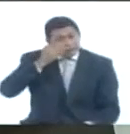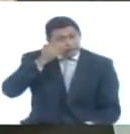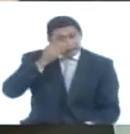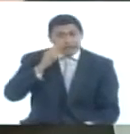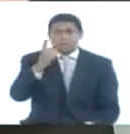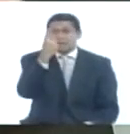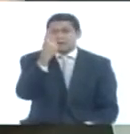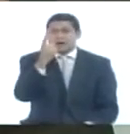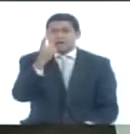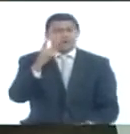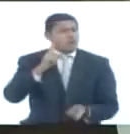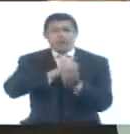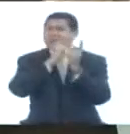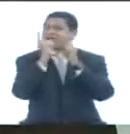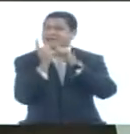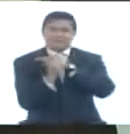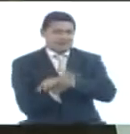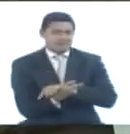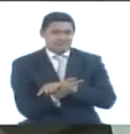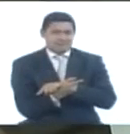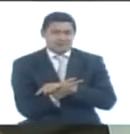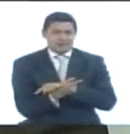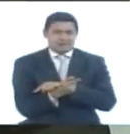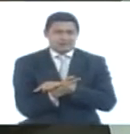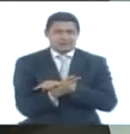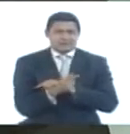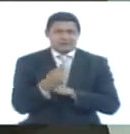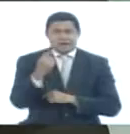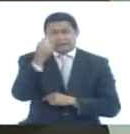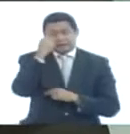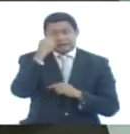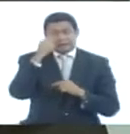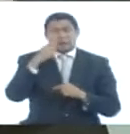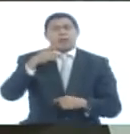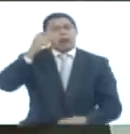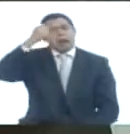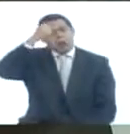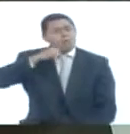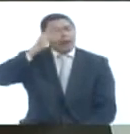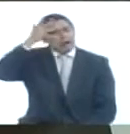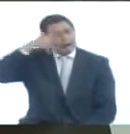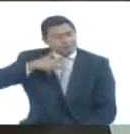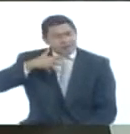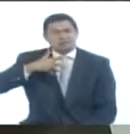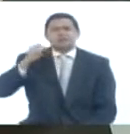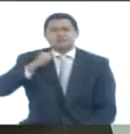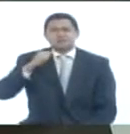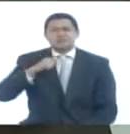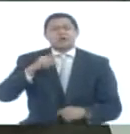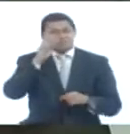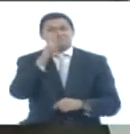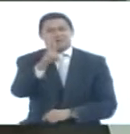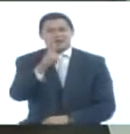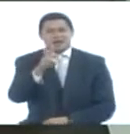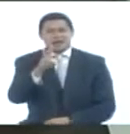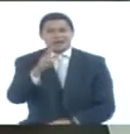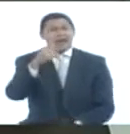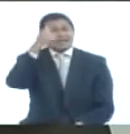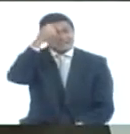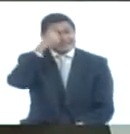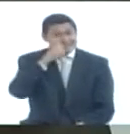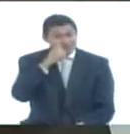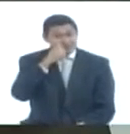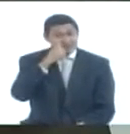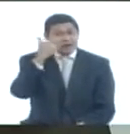primera causa de ceguera irreversible es el glaucoma. O sea, el que se opera de catarata tiene la capacidad de regresar. La cirugía y